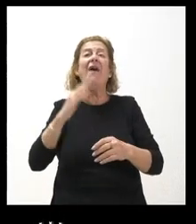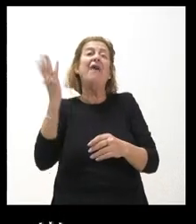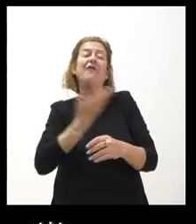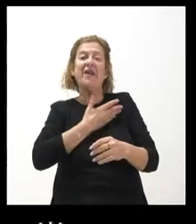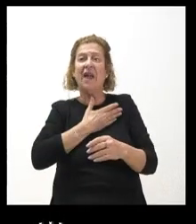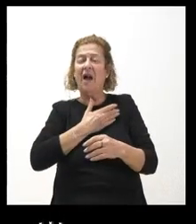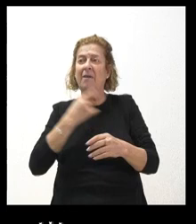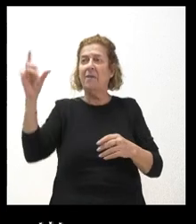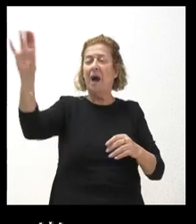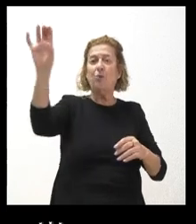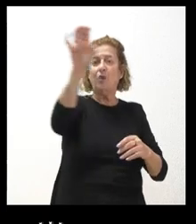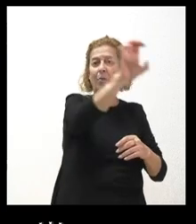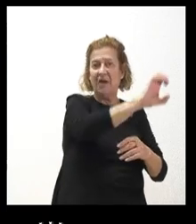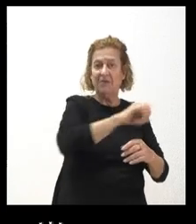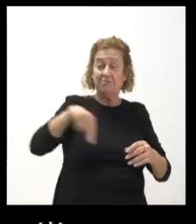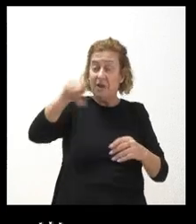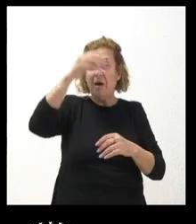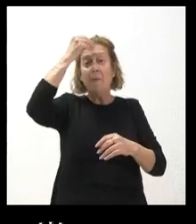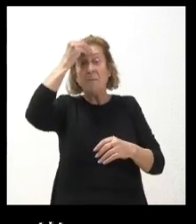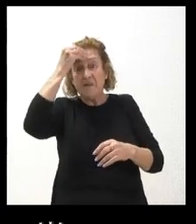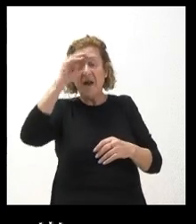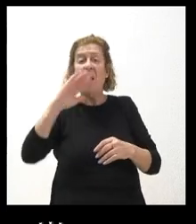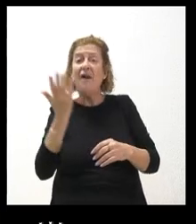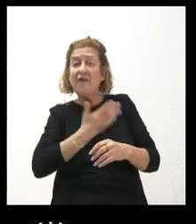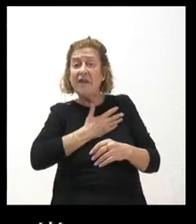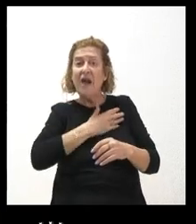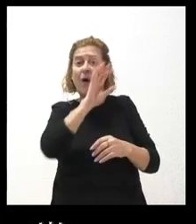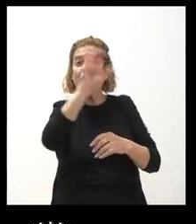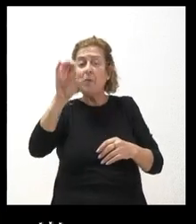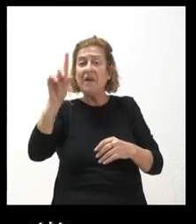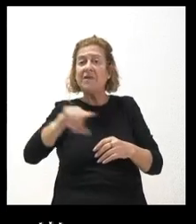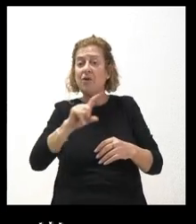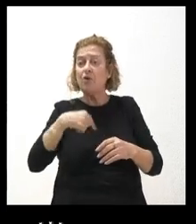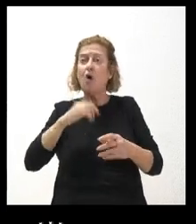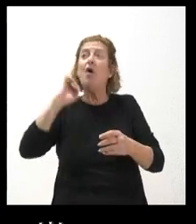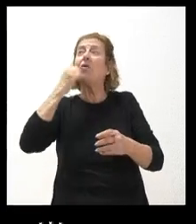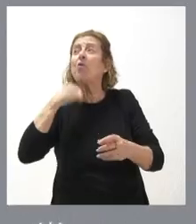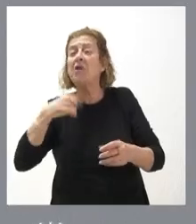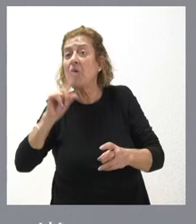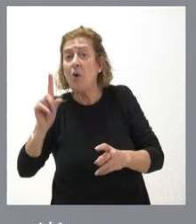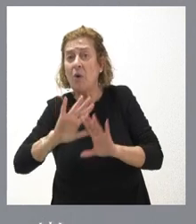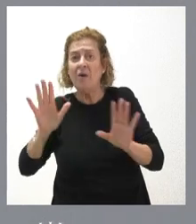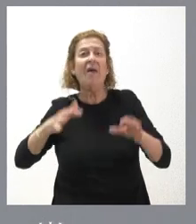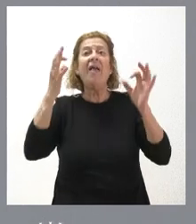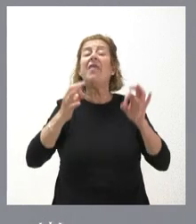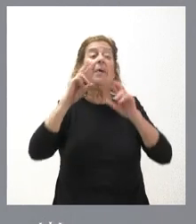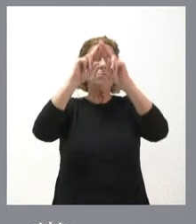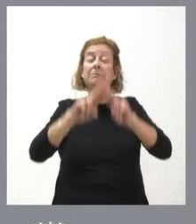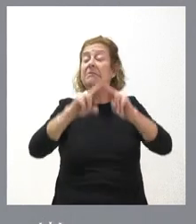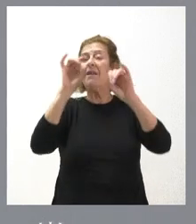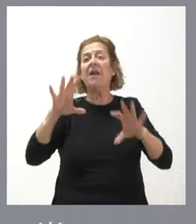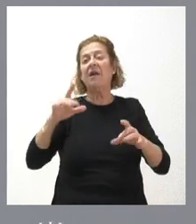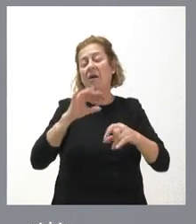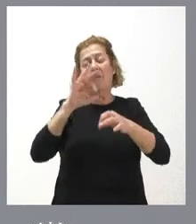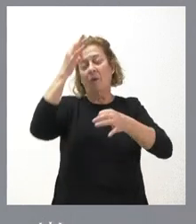que han leído la orden consideran que es así o que no es así no lo van a recurrir Entonces lo tendrán que ver los servicios jurídicos de la comunidad